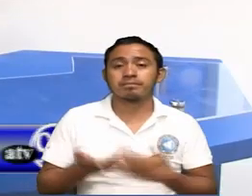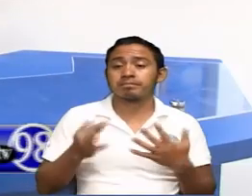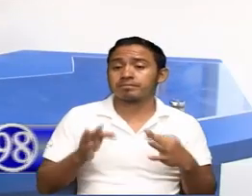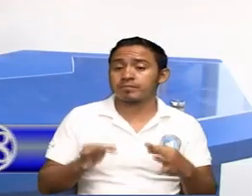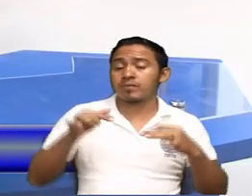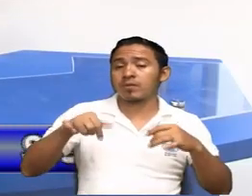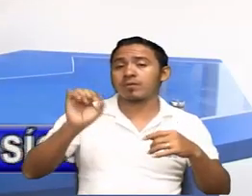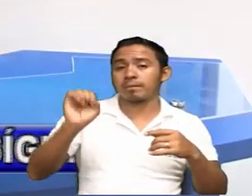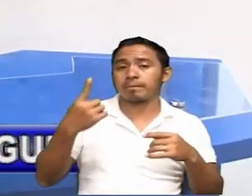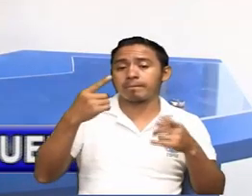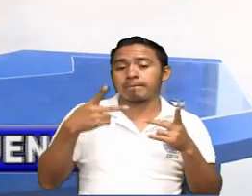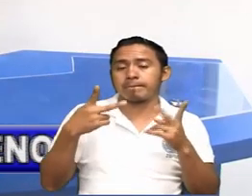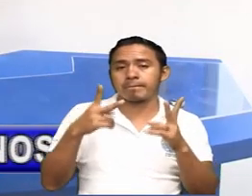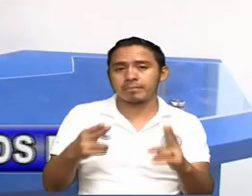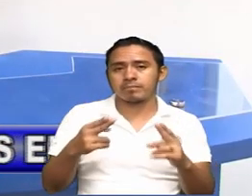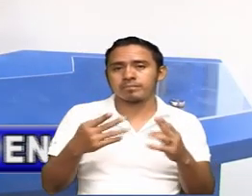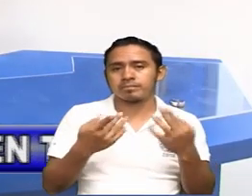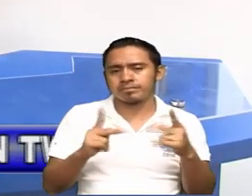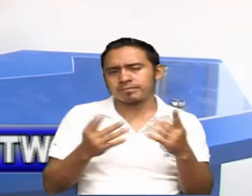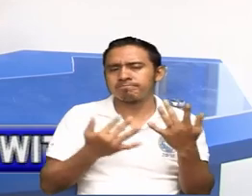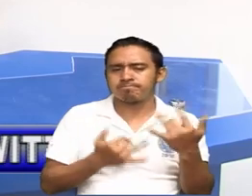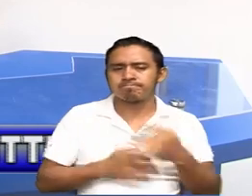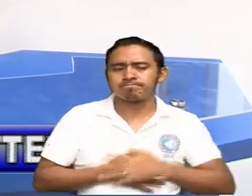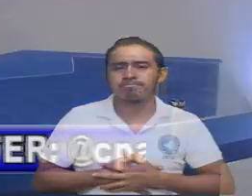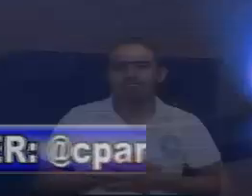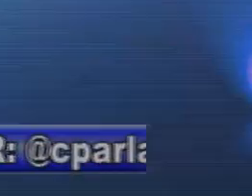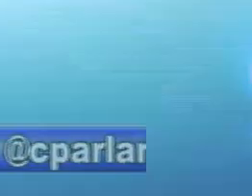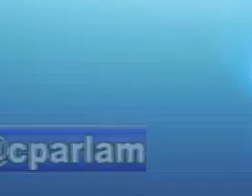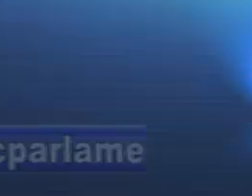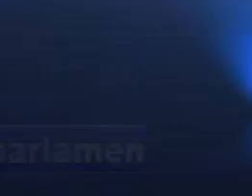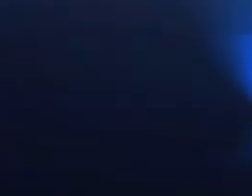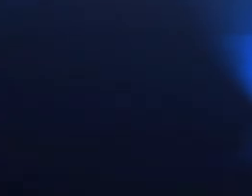Bien, tenemos que hacer nuestra primera pausa, pero ya volvemos.